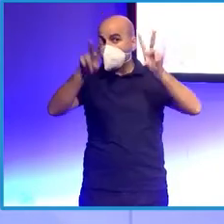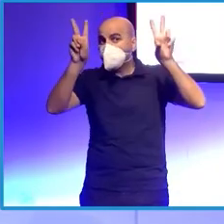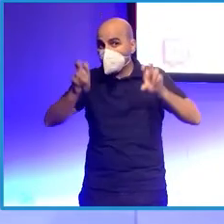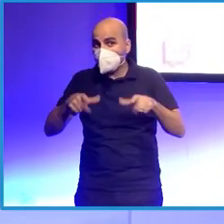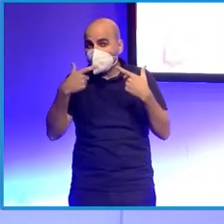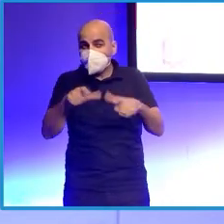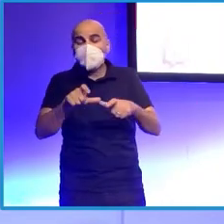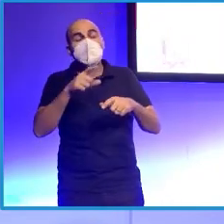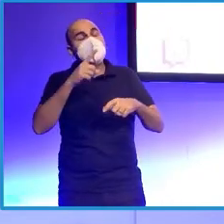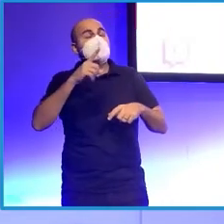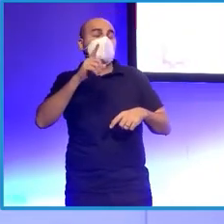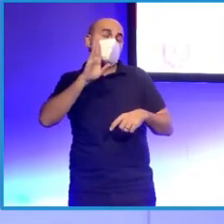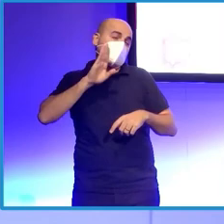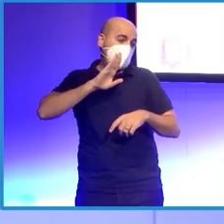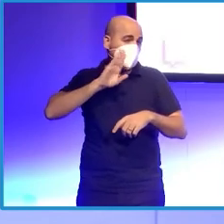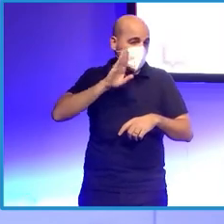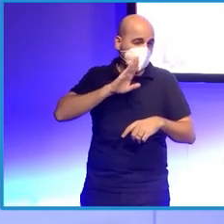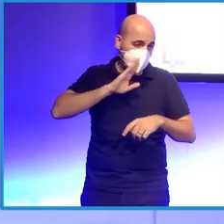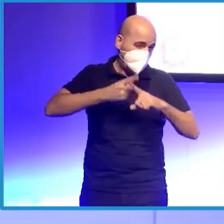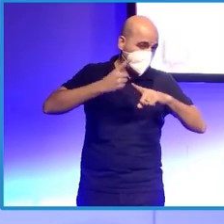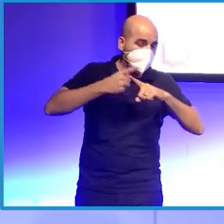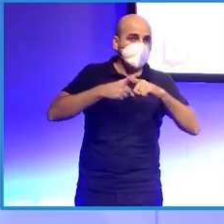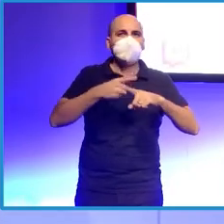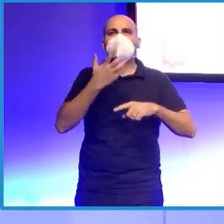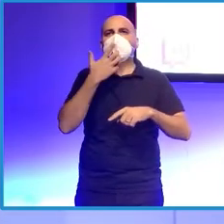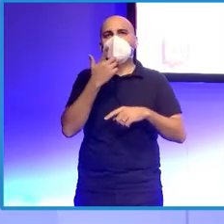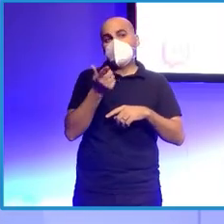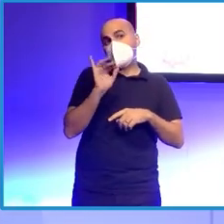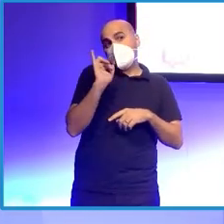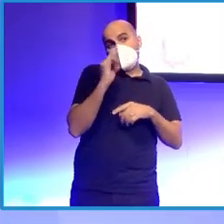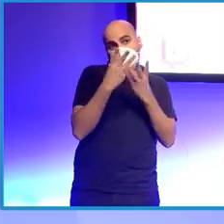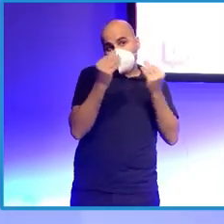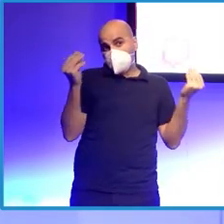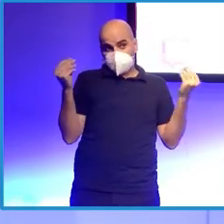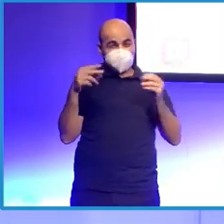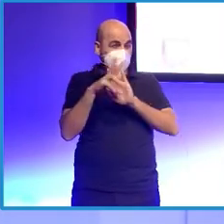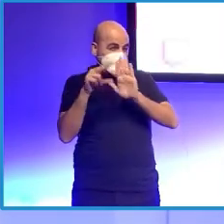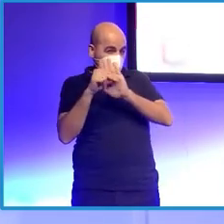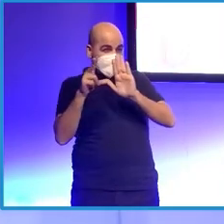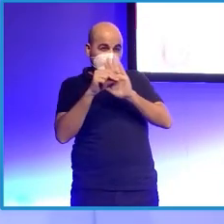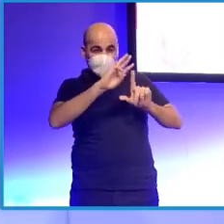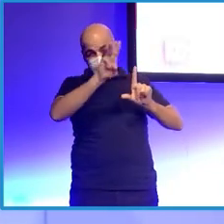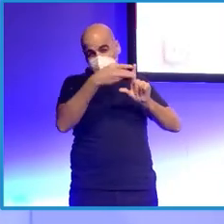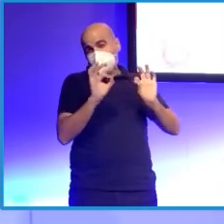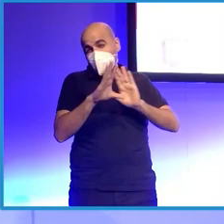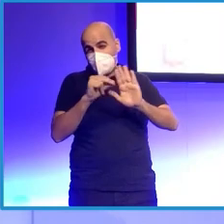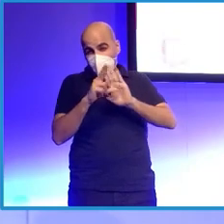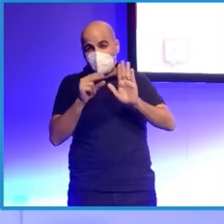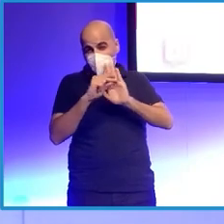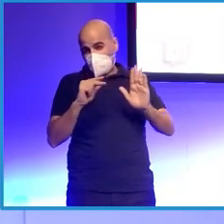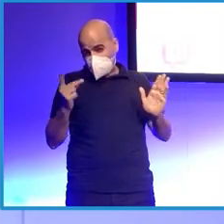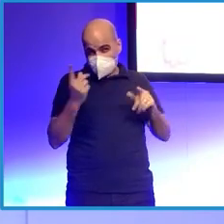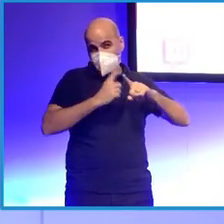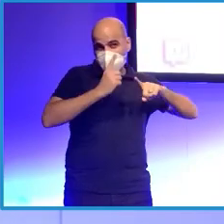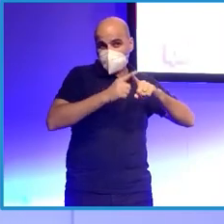tú ves y hay otras webs de temática de vídeos adultos que están intentando posicionar por ellos todo el tráfico que pueda rascar y que te puedas llevar o incluso en